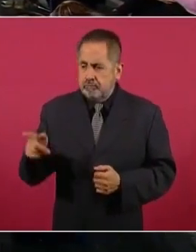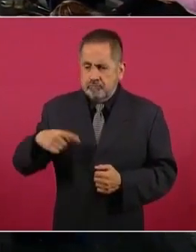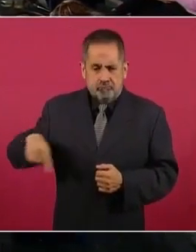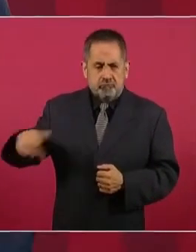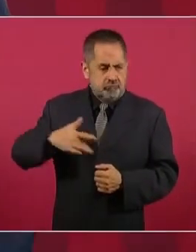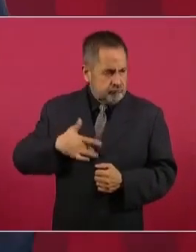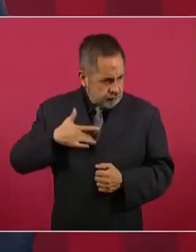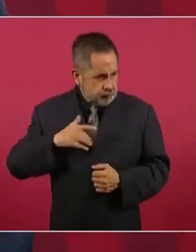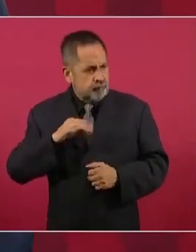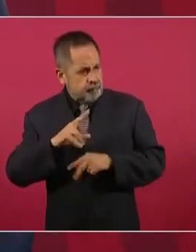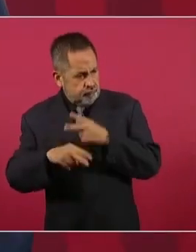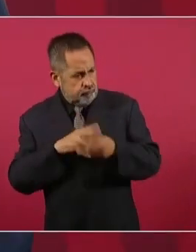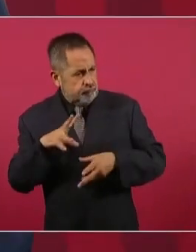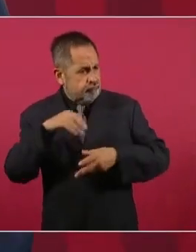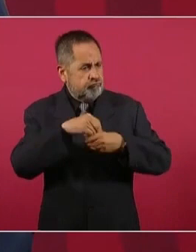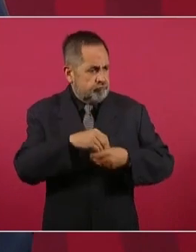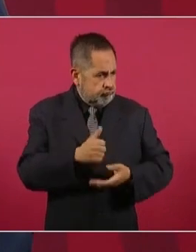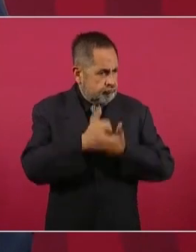solidarizarse con nosotros,